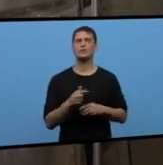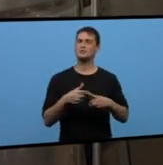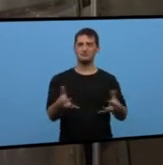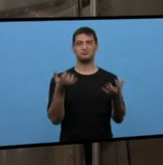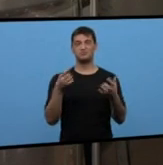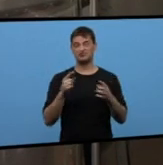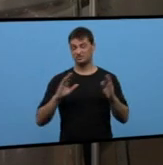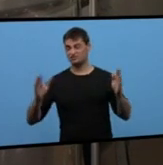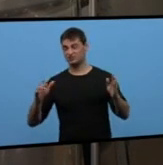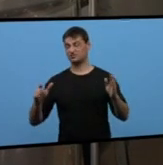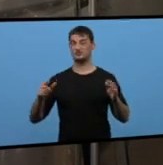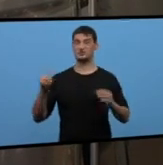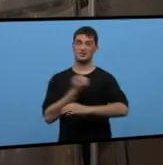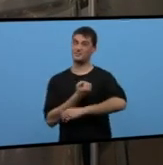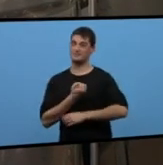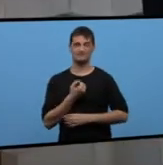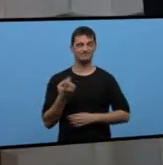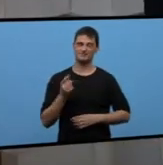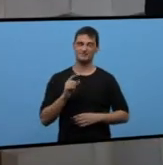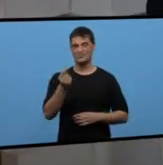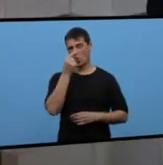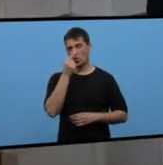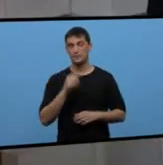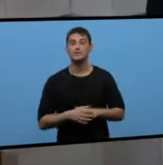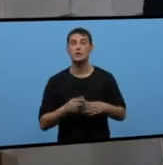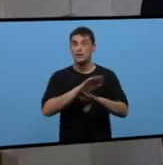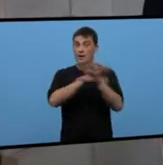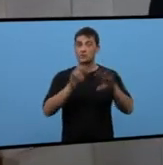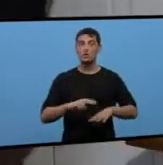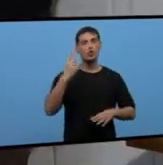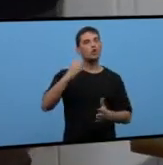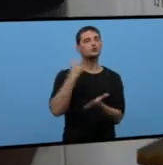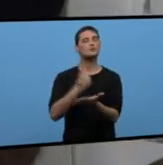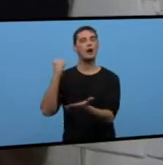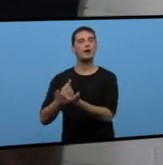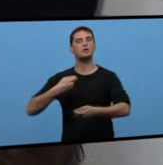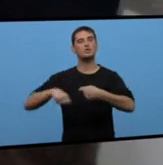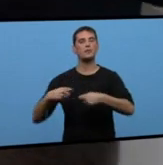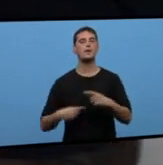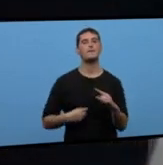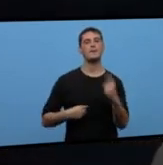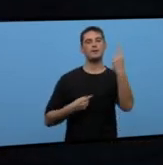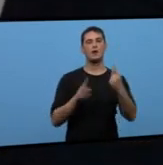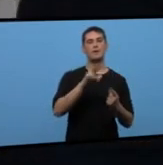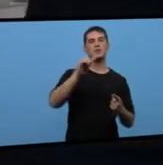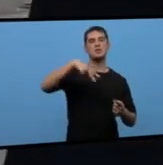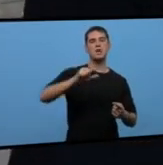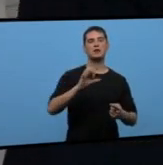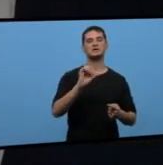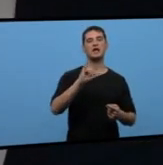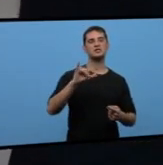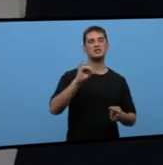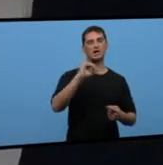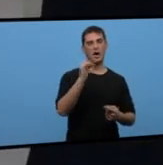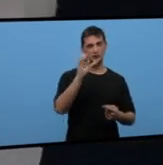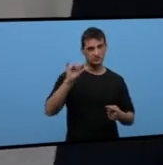fin de ano, isto hai que ter moito cariño, moita gana. Os resultados son 2 marcas comerciais. A primeira foi Viña dos Eixas. Despois